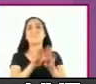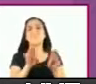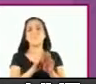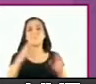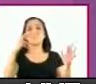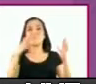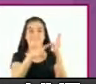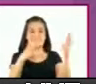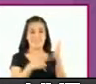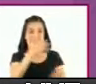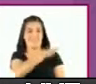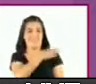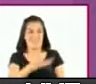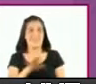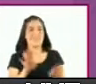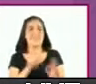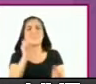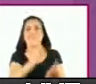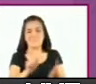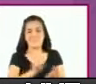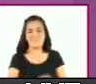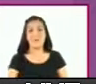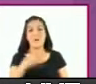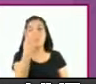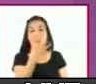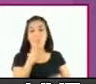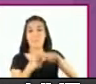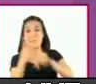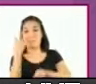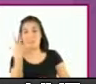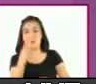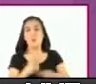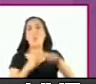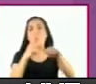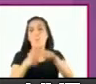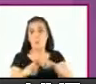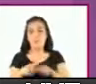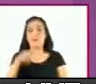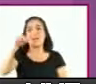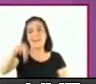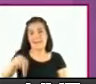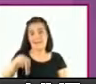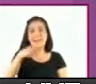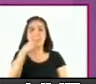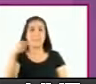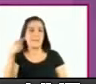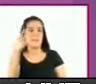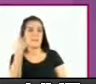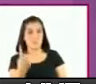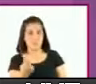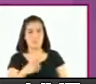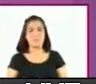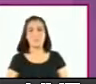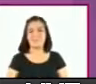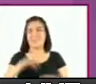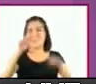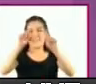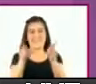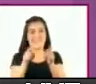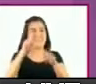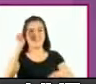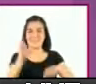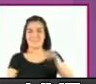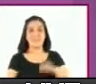puede escribir como 4 más 5 por n menos 1. Si quitamos los paréntesis,